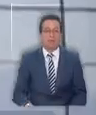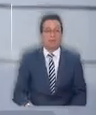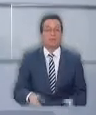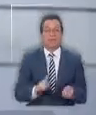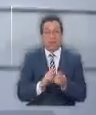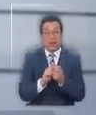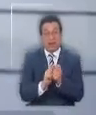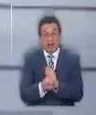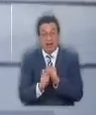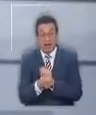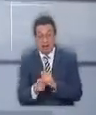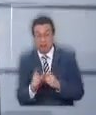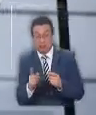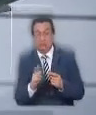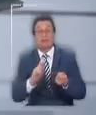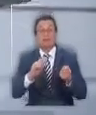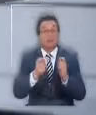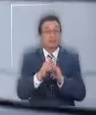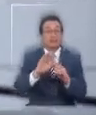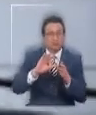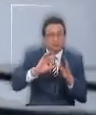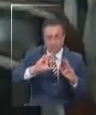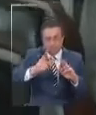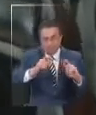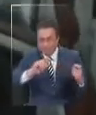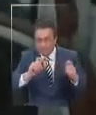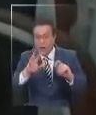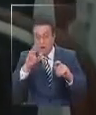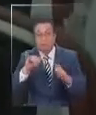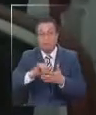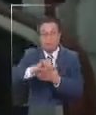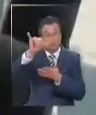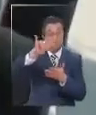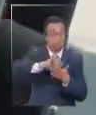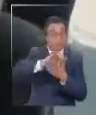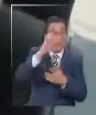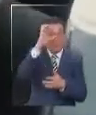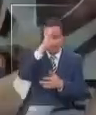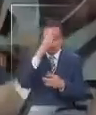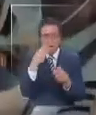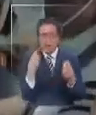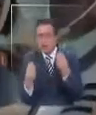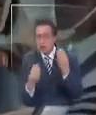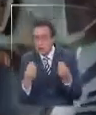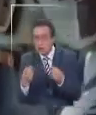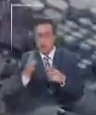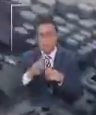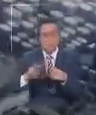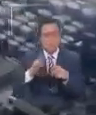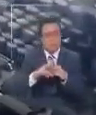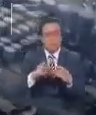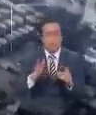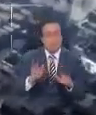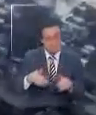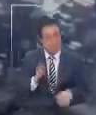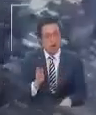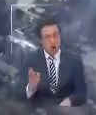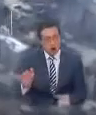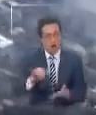Cambios, modificaciones, transformaciones. Las líneas aéreas buscan alternativas que les permitan seguir en vuelo.